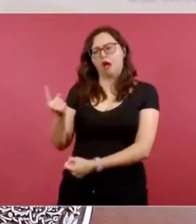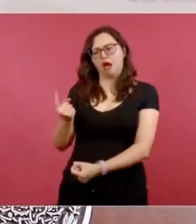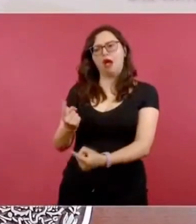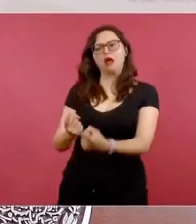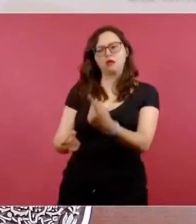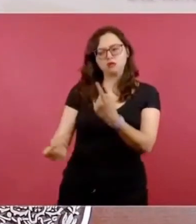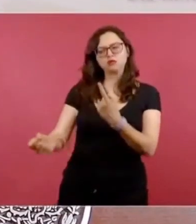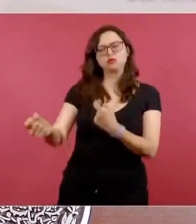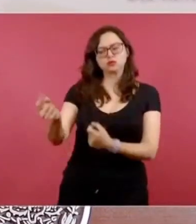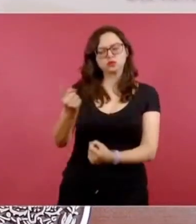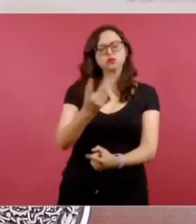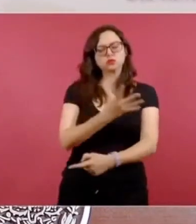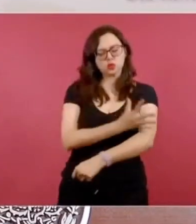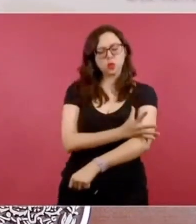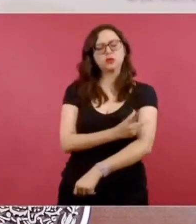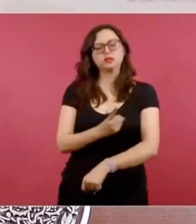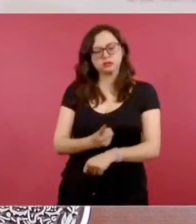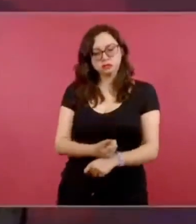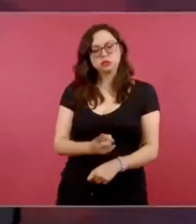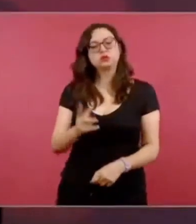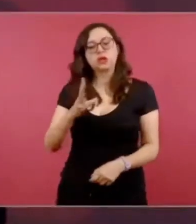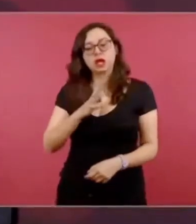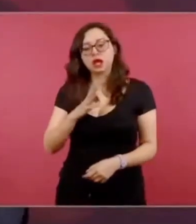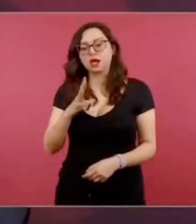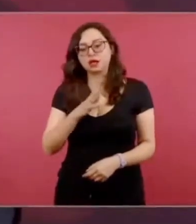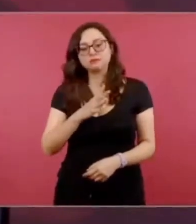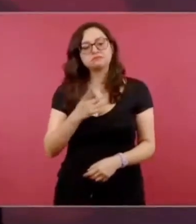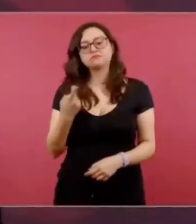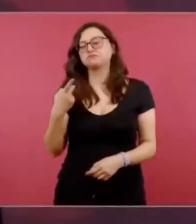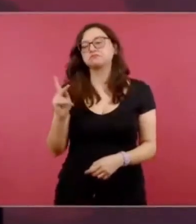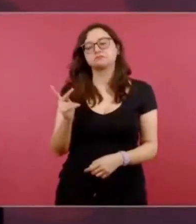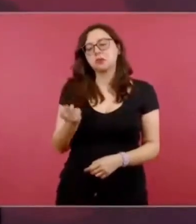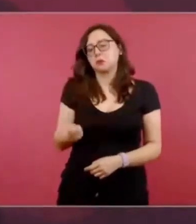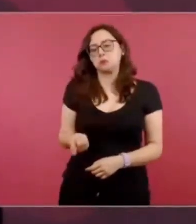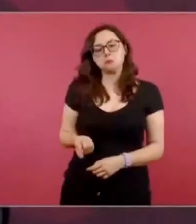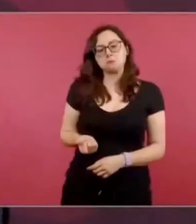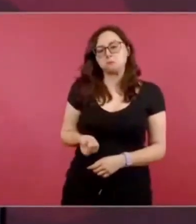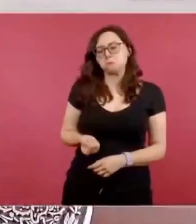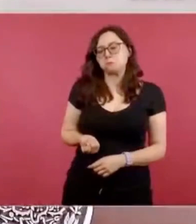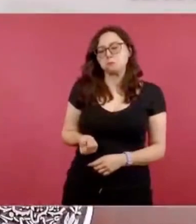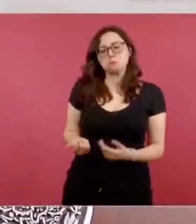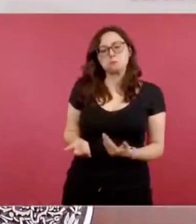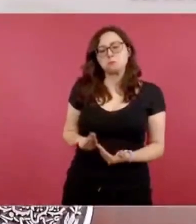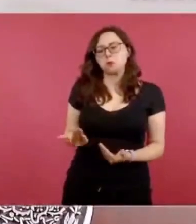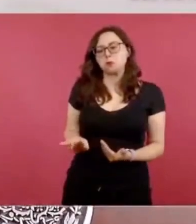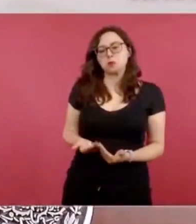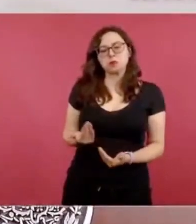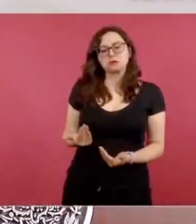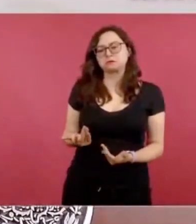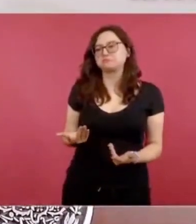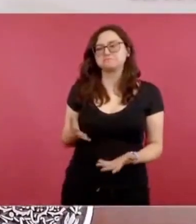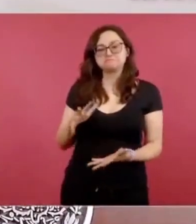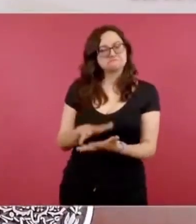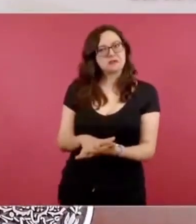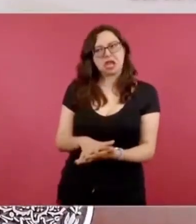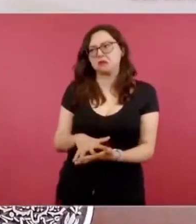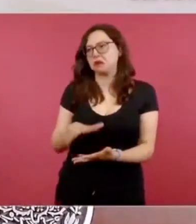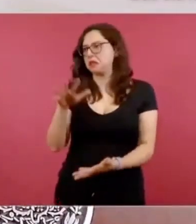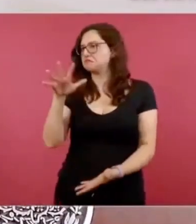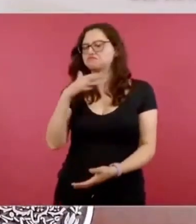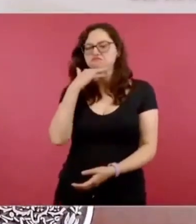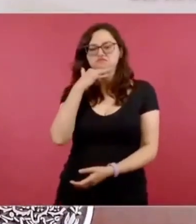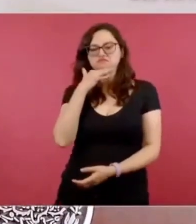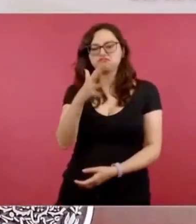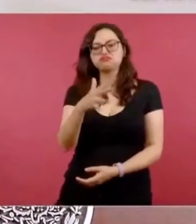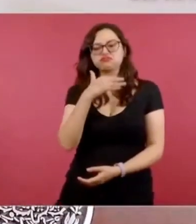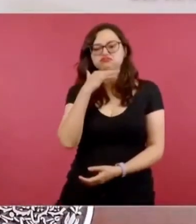jueces, magistrados, ministros, pero no esa es la mayoría.